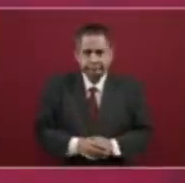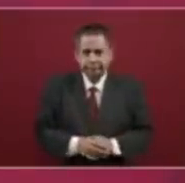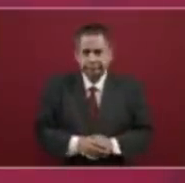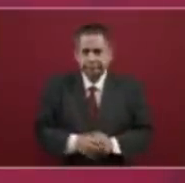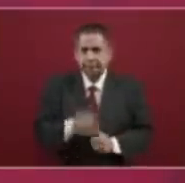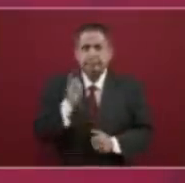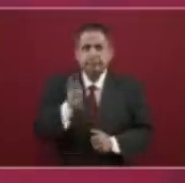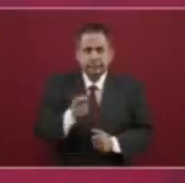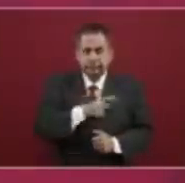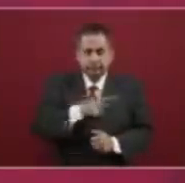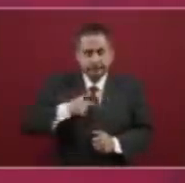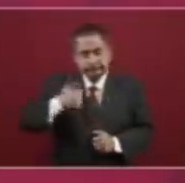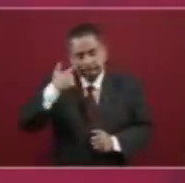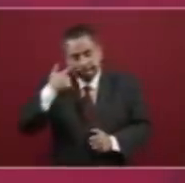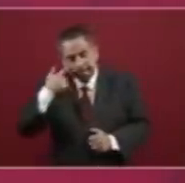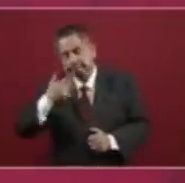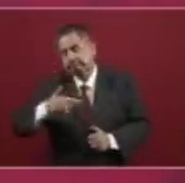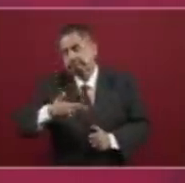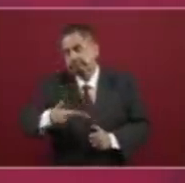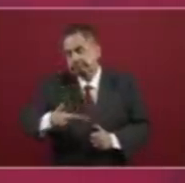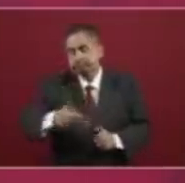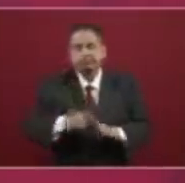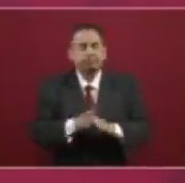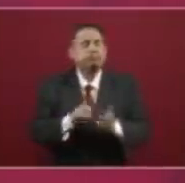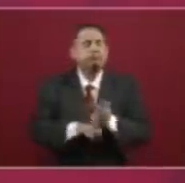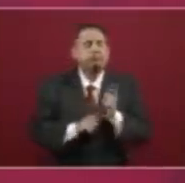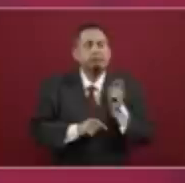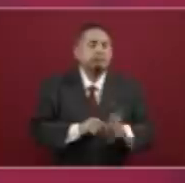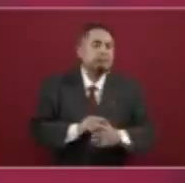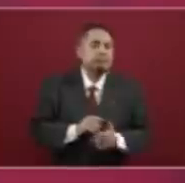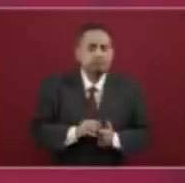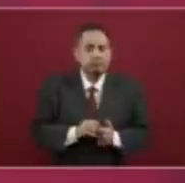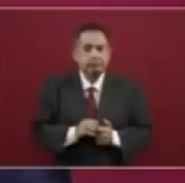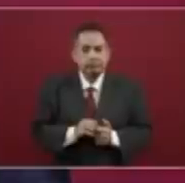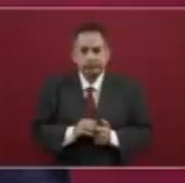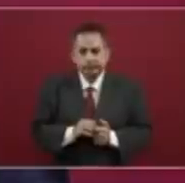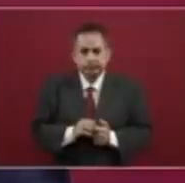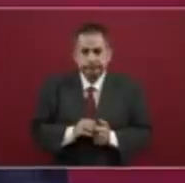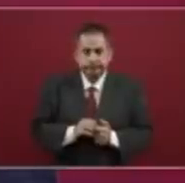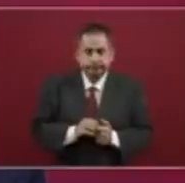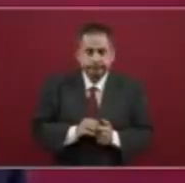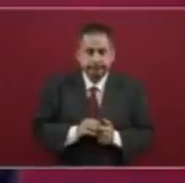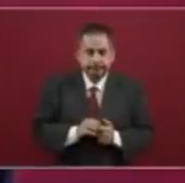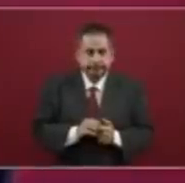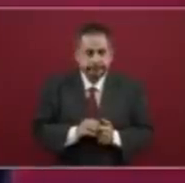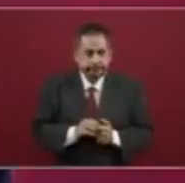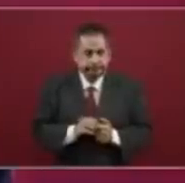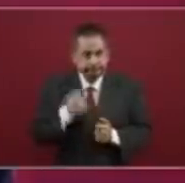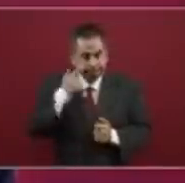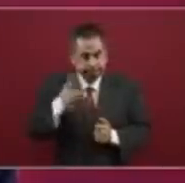Entonces hay que ver todavía con